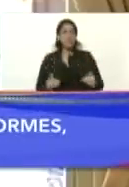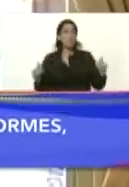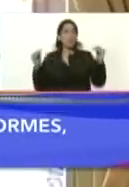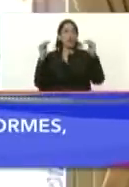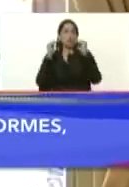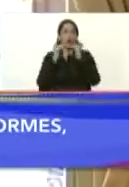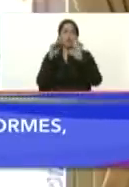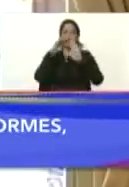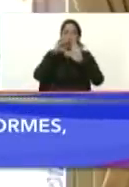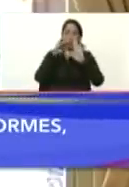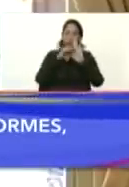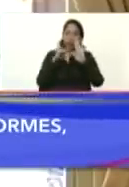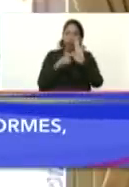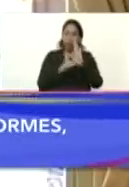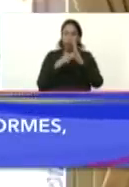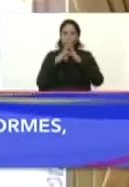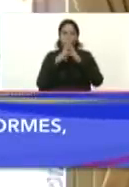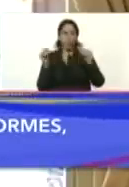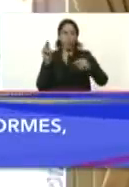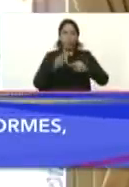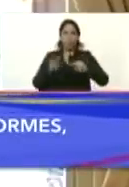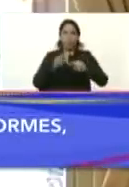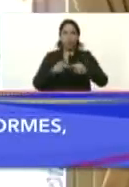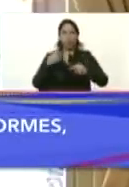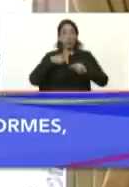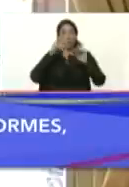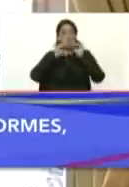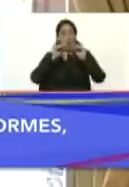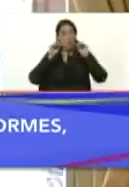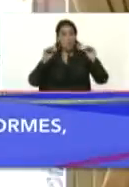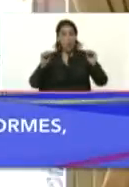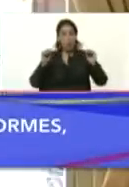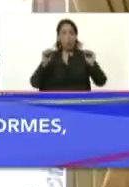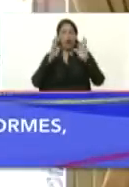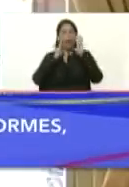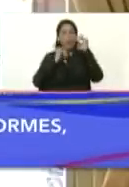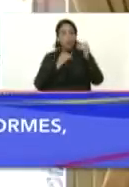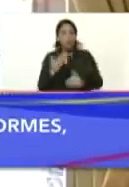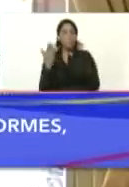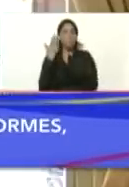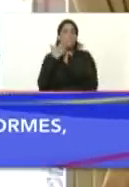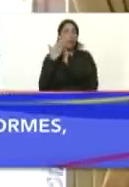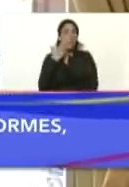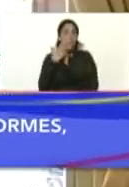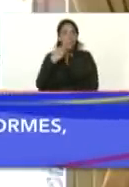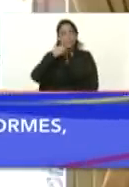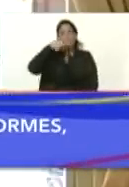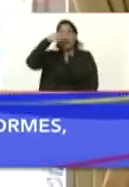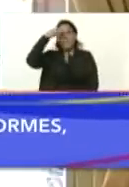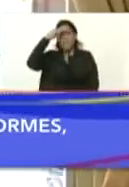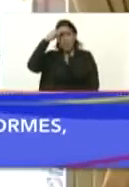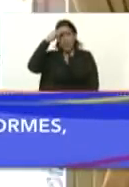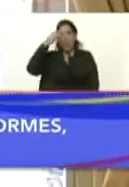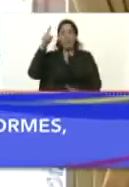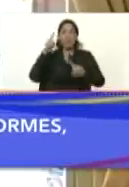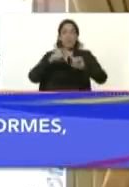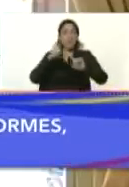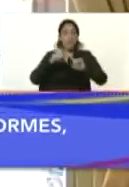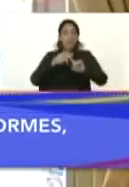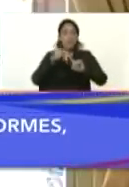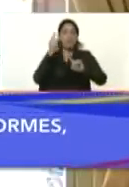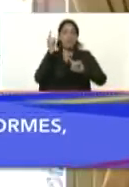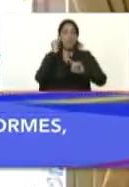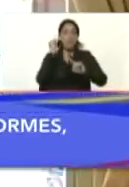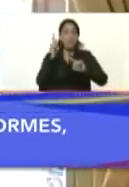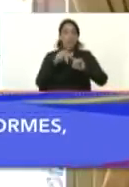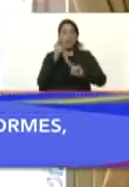condiciones a todos los niños yo hago un llamado atención madres padres tías tíos